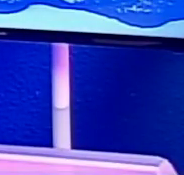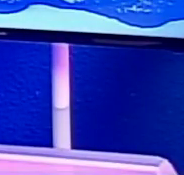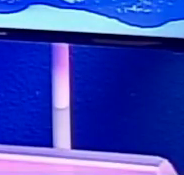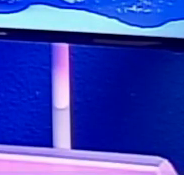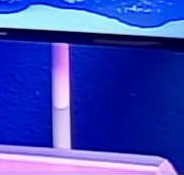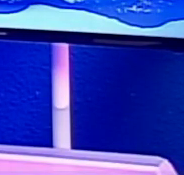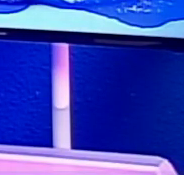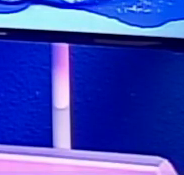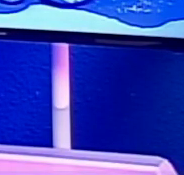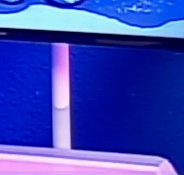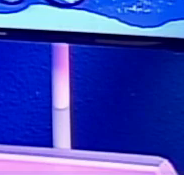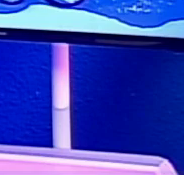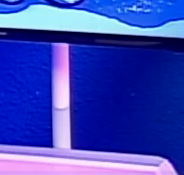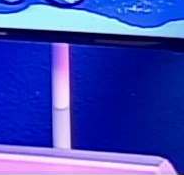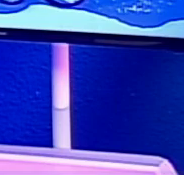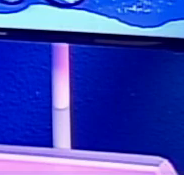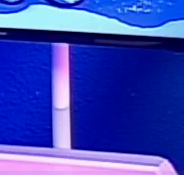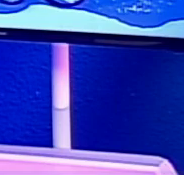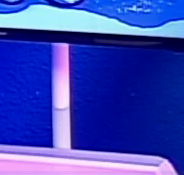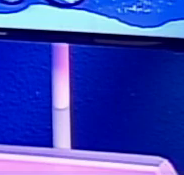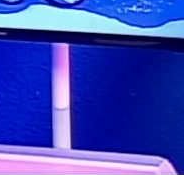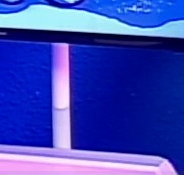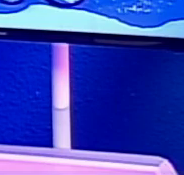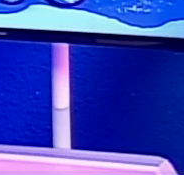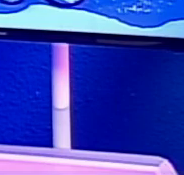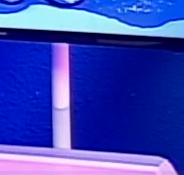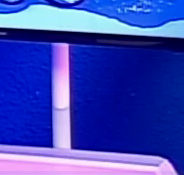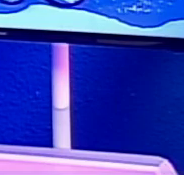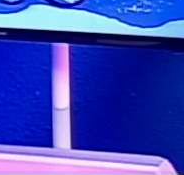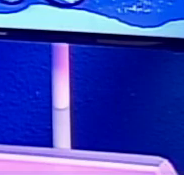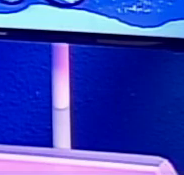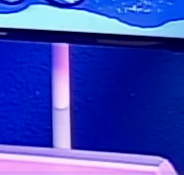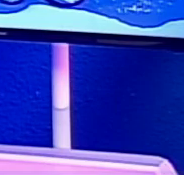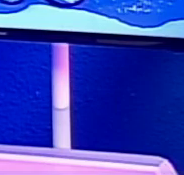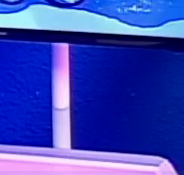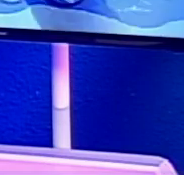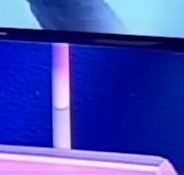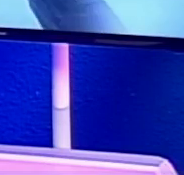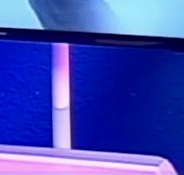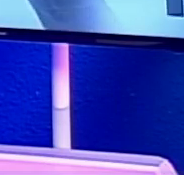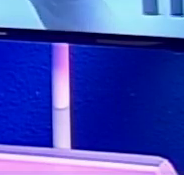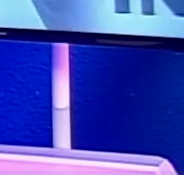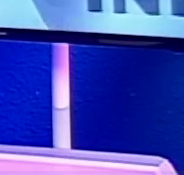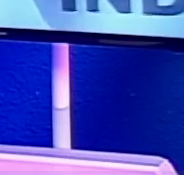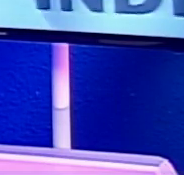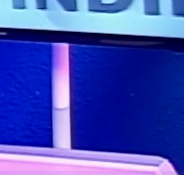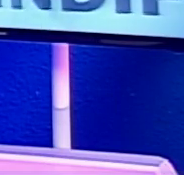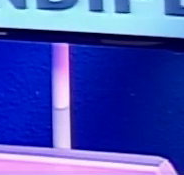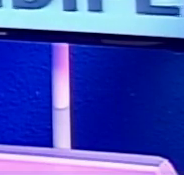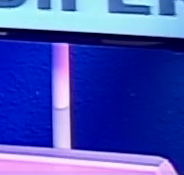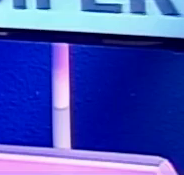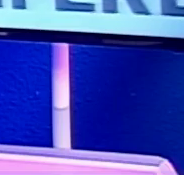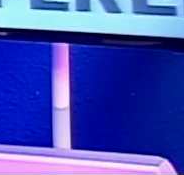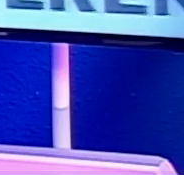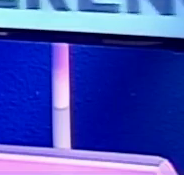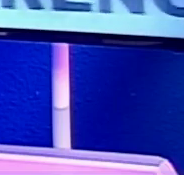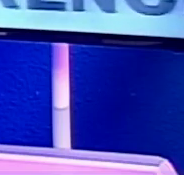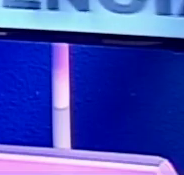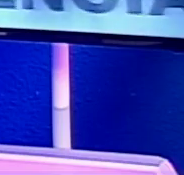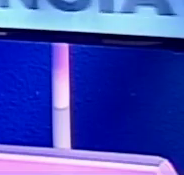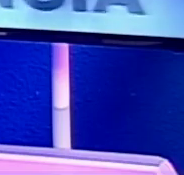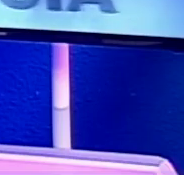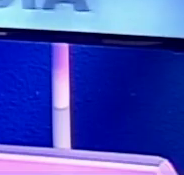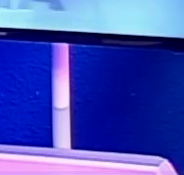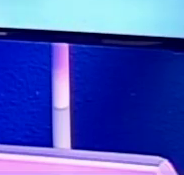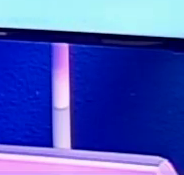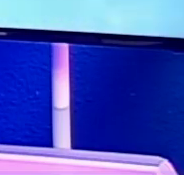Alentar a las víctimas de violencia a denunciar a tiempo es un paso para detener al agresor. Noticiero Venevisión te recuerda, con violencia